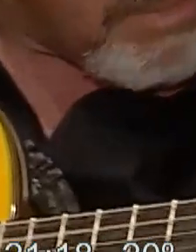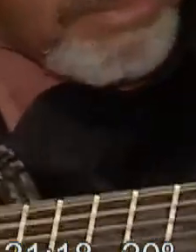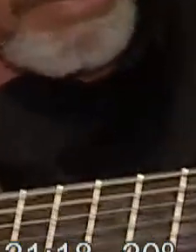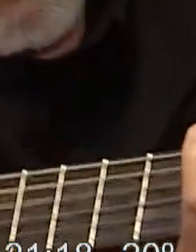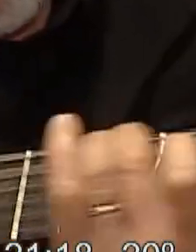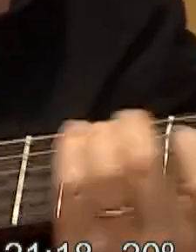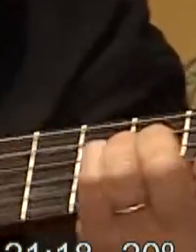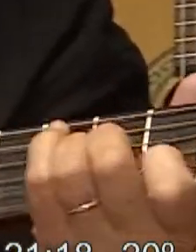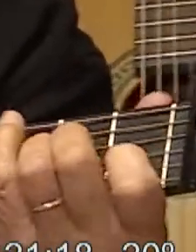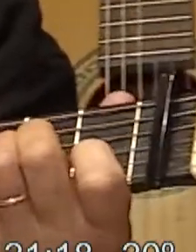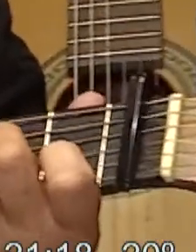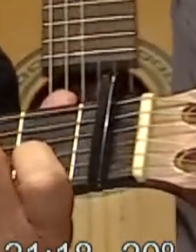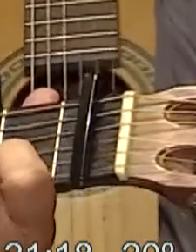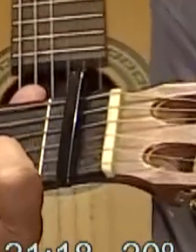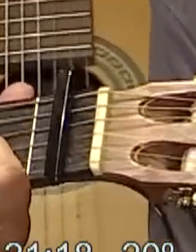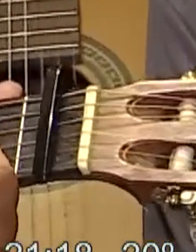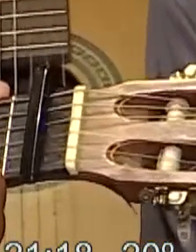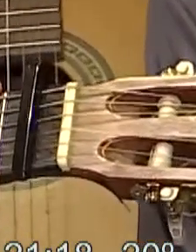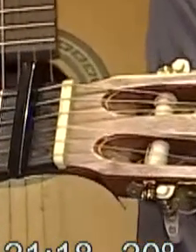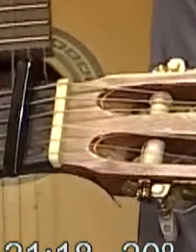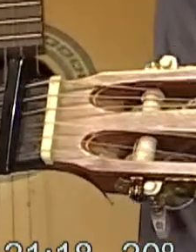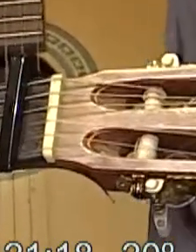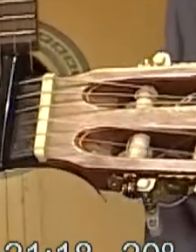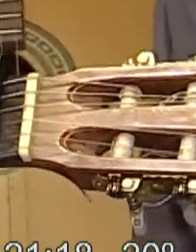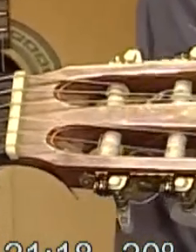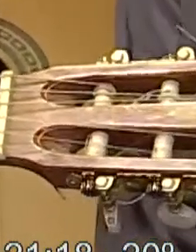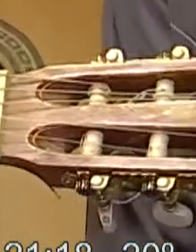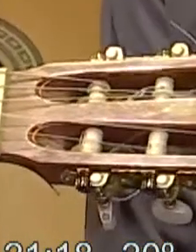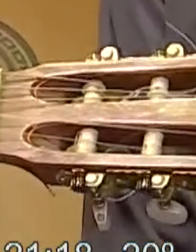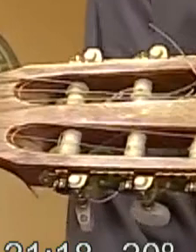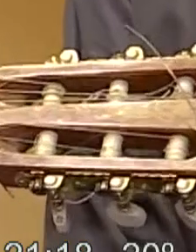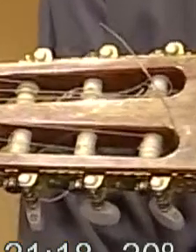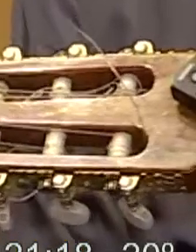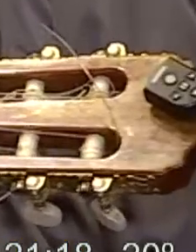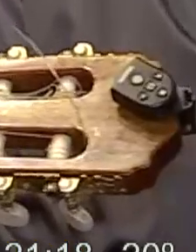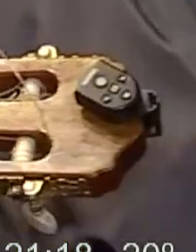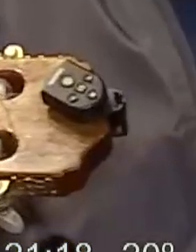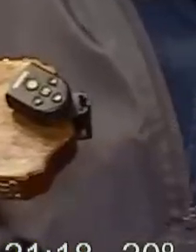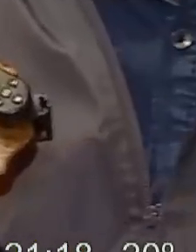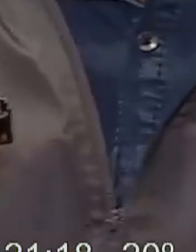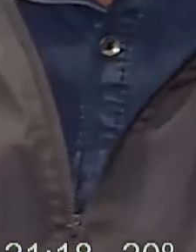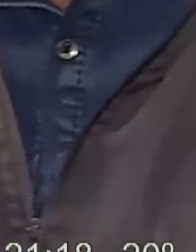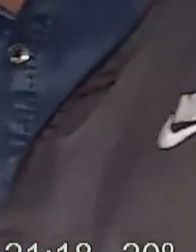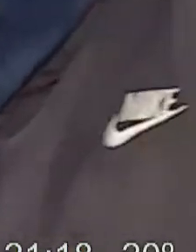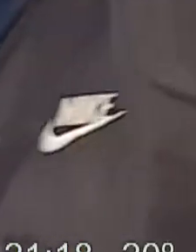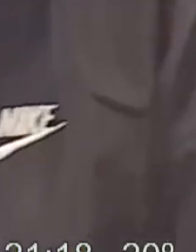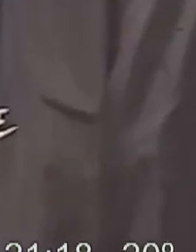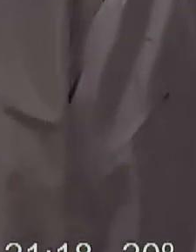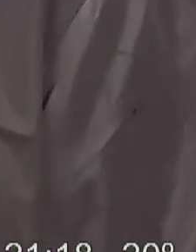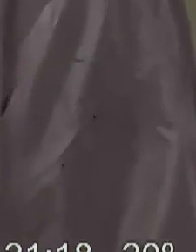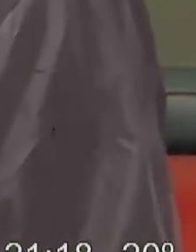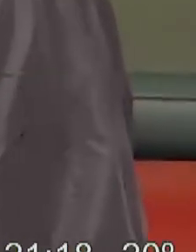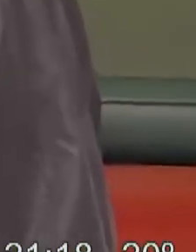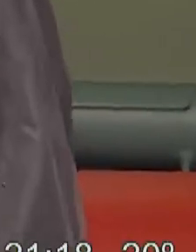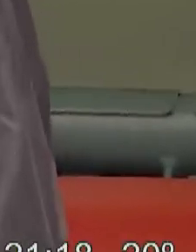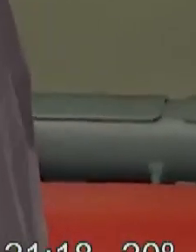¡Esa! Mate, farol y botella, bote, parrilla y fogón, y a